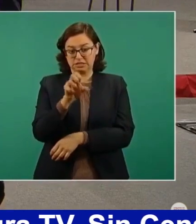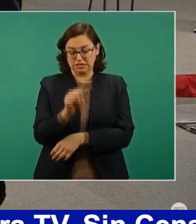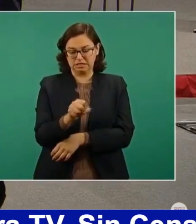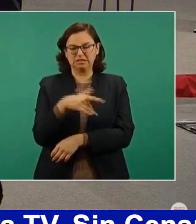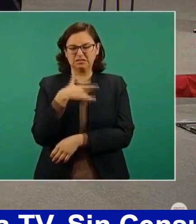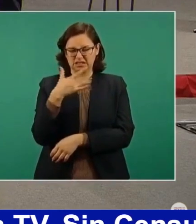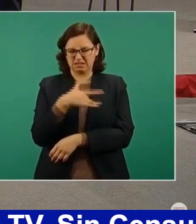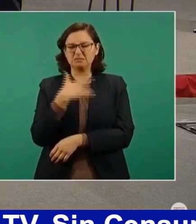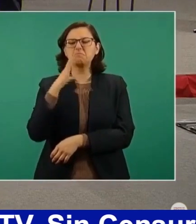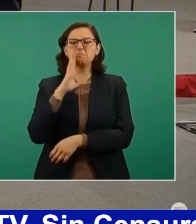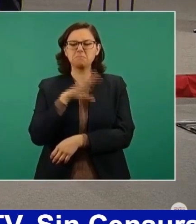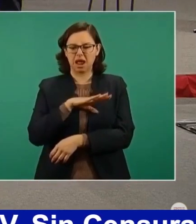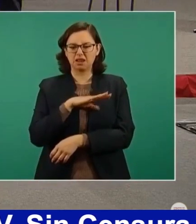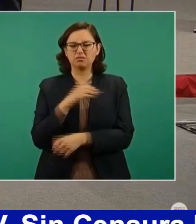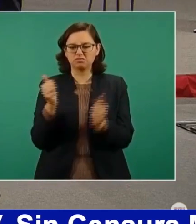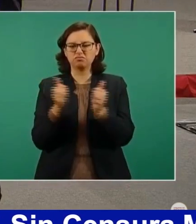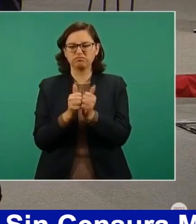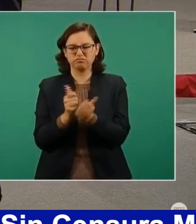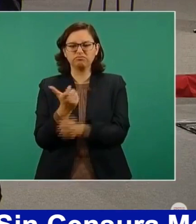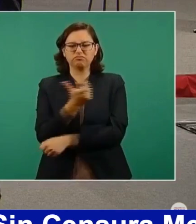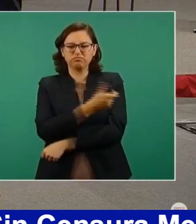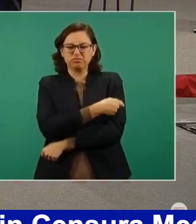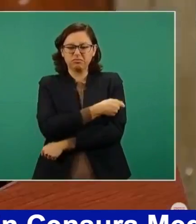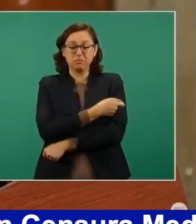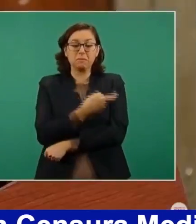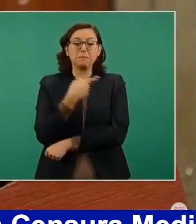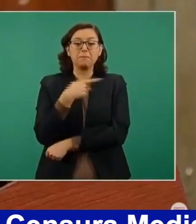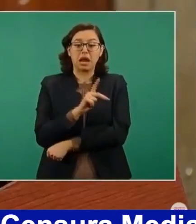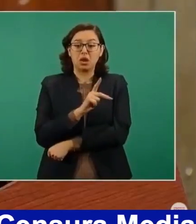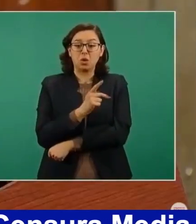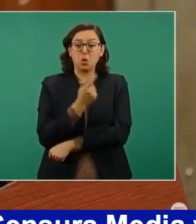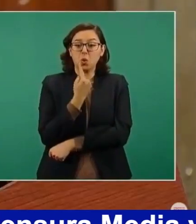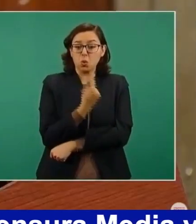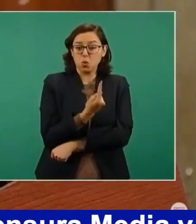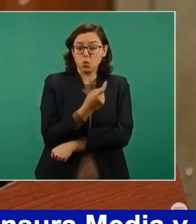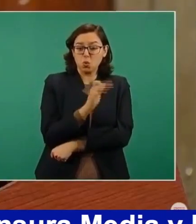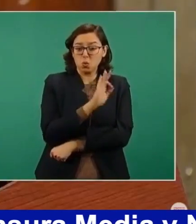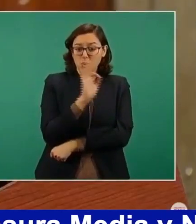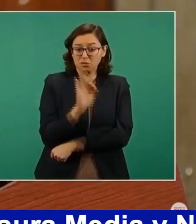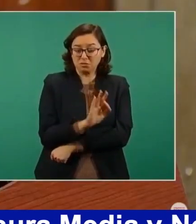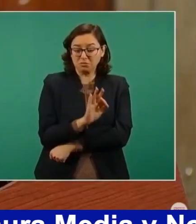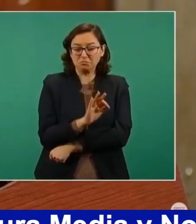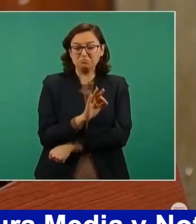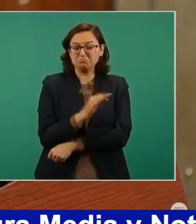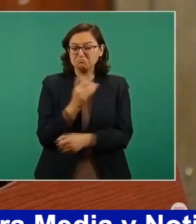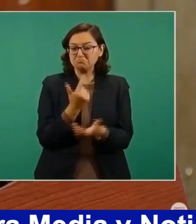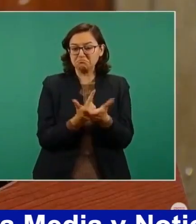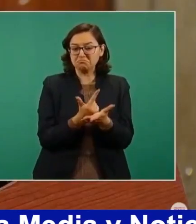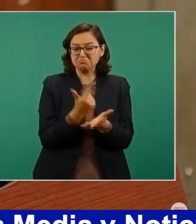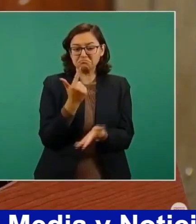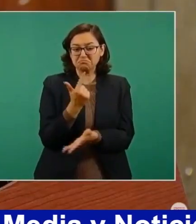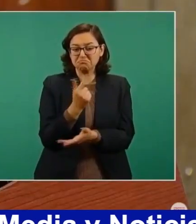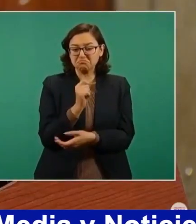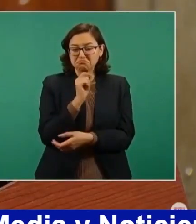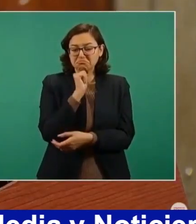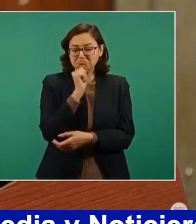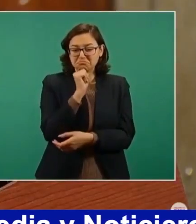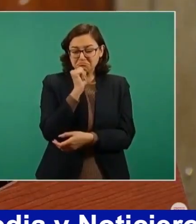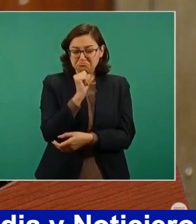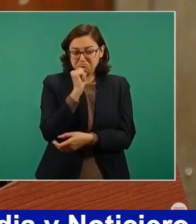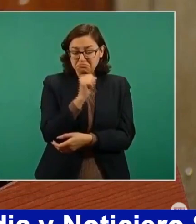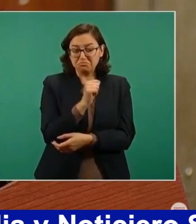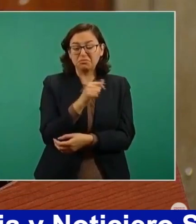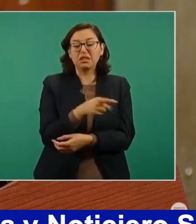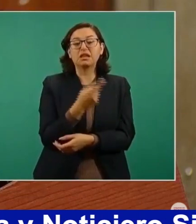y la gravedad es que en los síntomas se continúan más de horas y se decide seguir atendiendo,